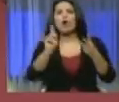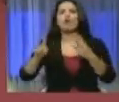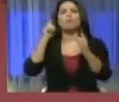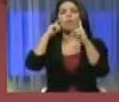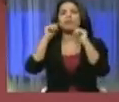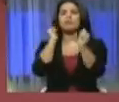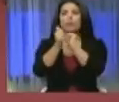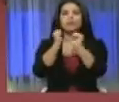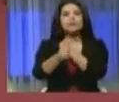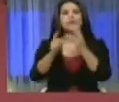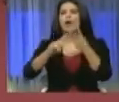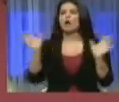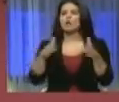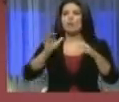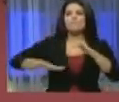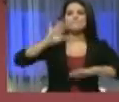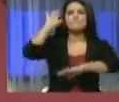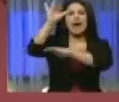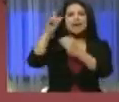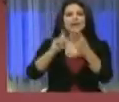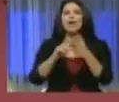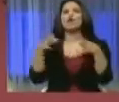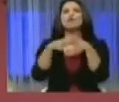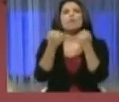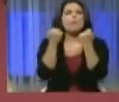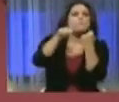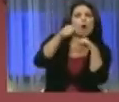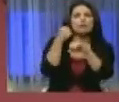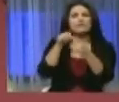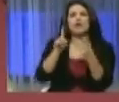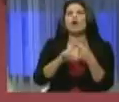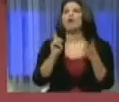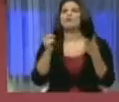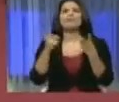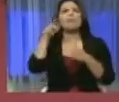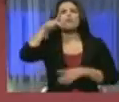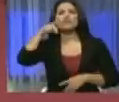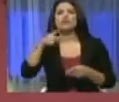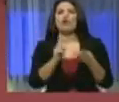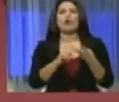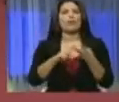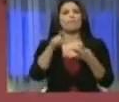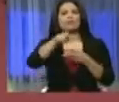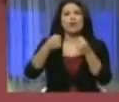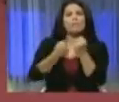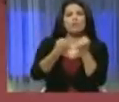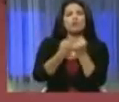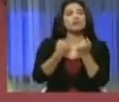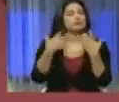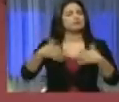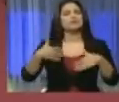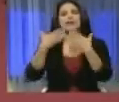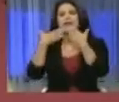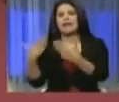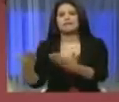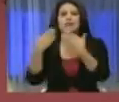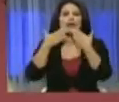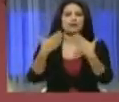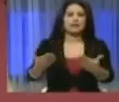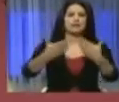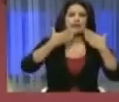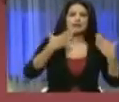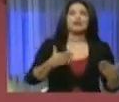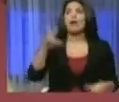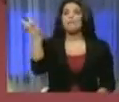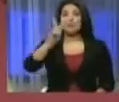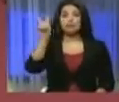de basquetbol, a todos, a los boxeadores, a los entrenadores, a los técnicos. Venezuela tiene una generación de